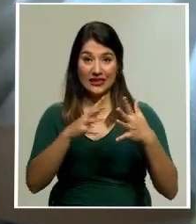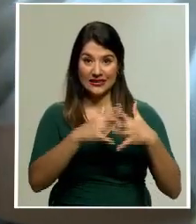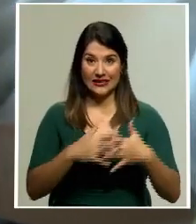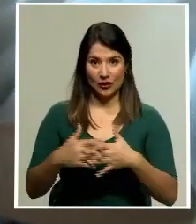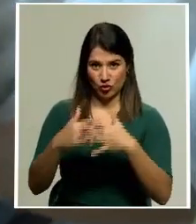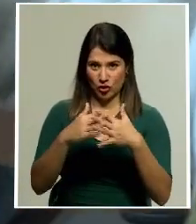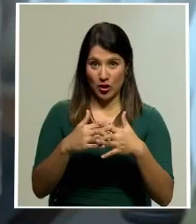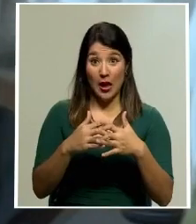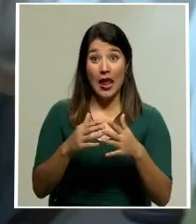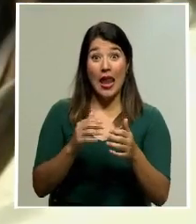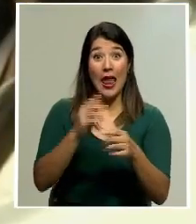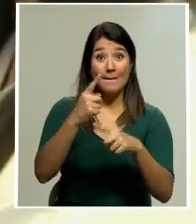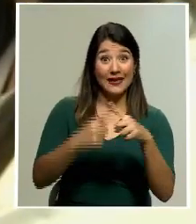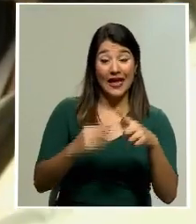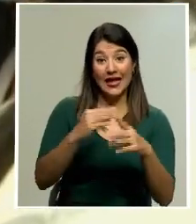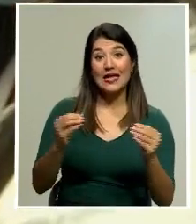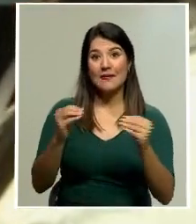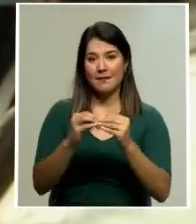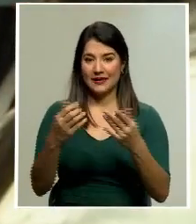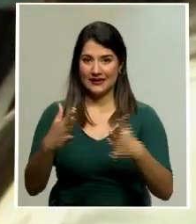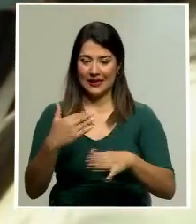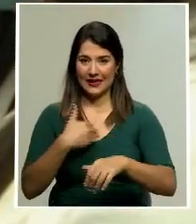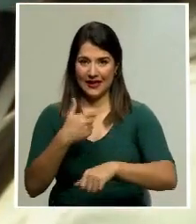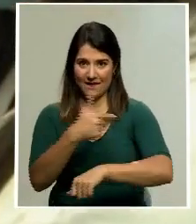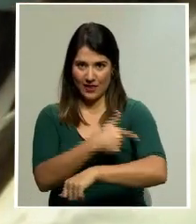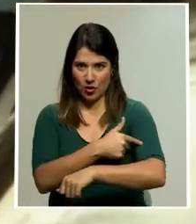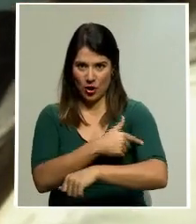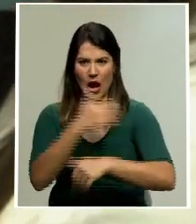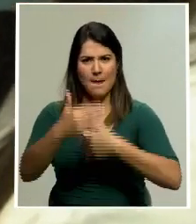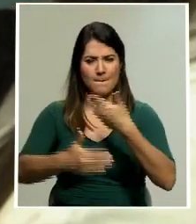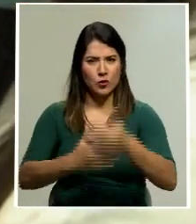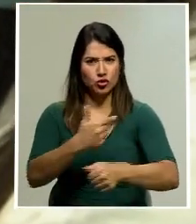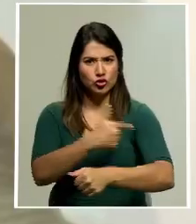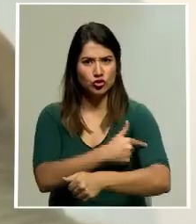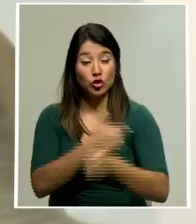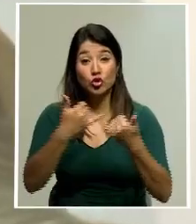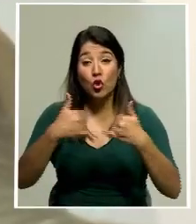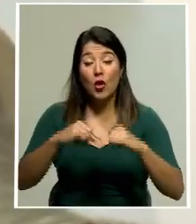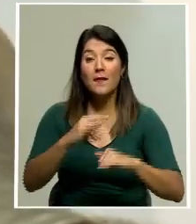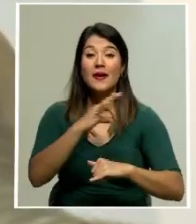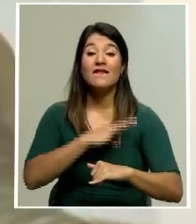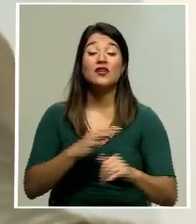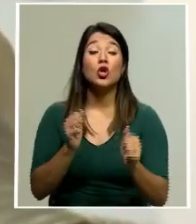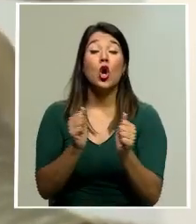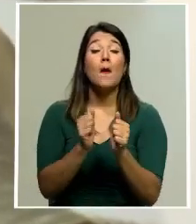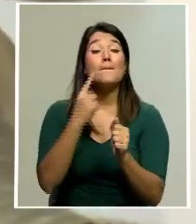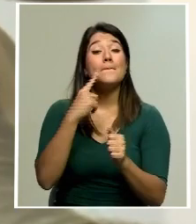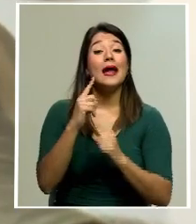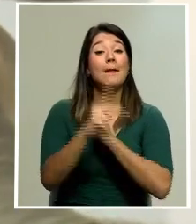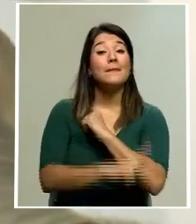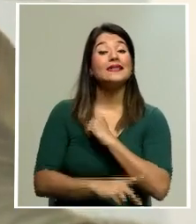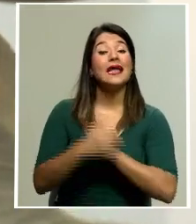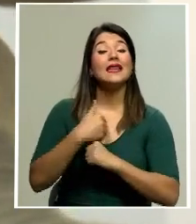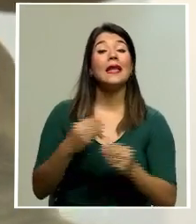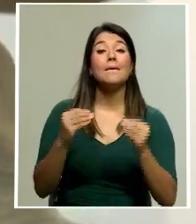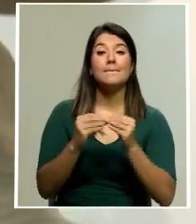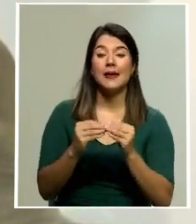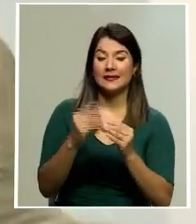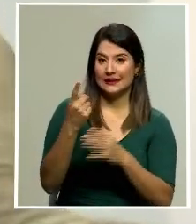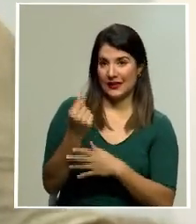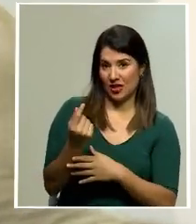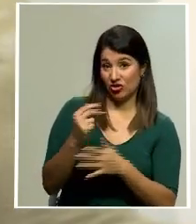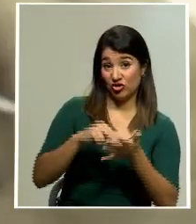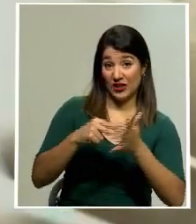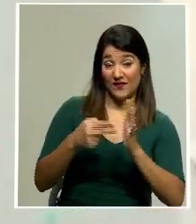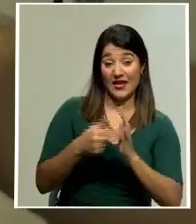población inmunizada. La vacunación sigue siendo un privilegio de los países con más recursos, que albergan a un 16% de la